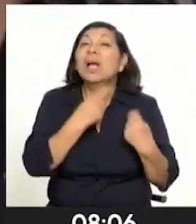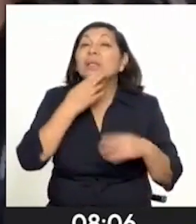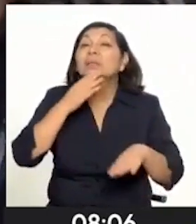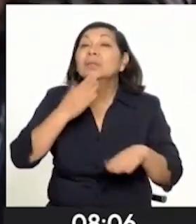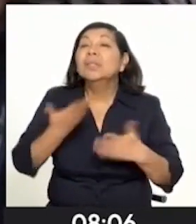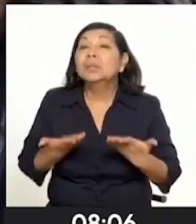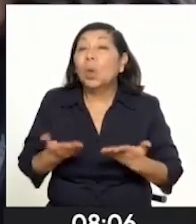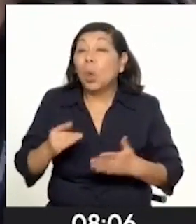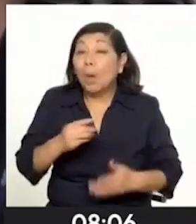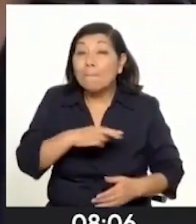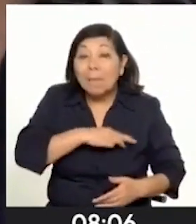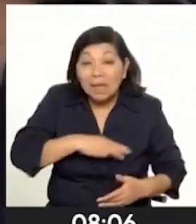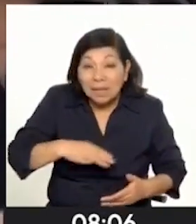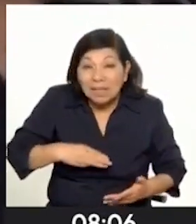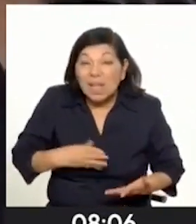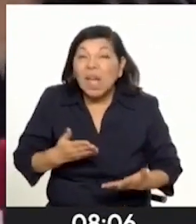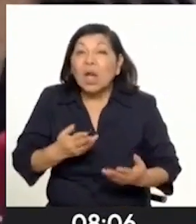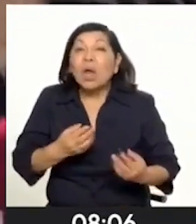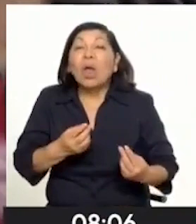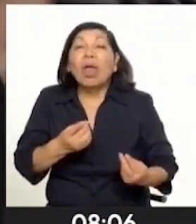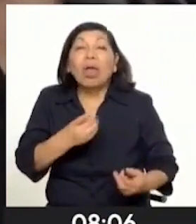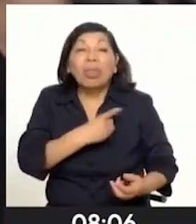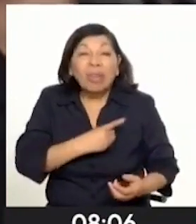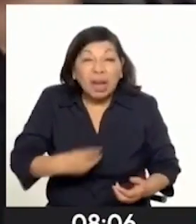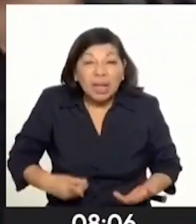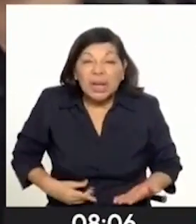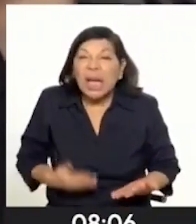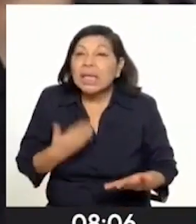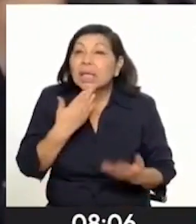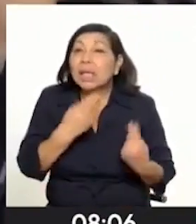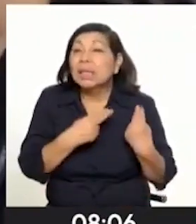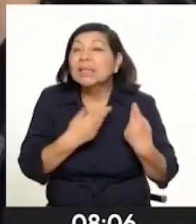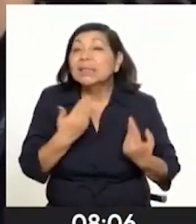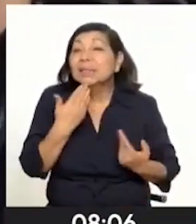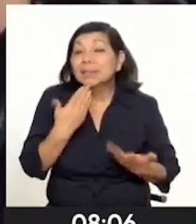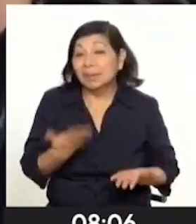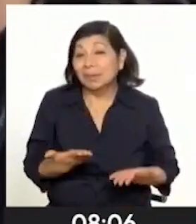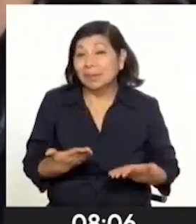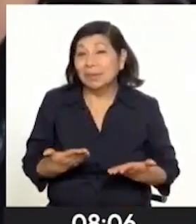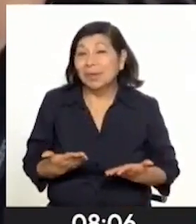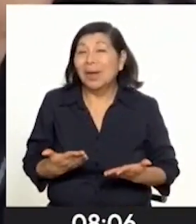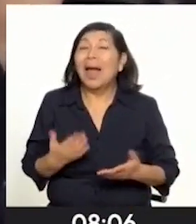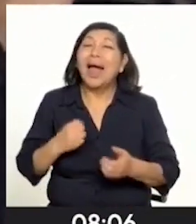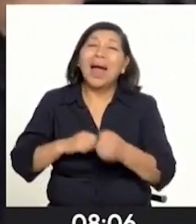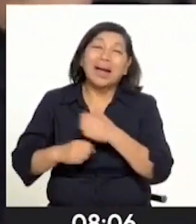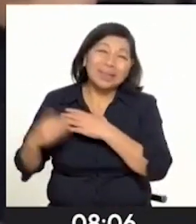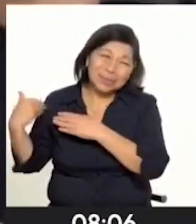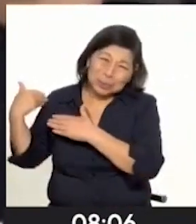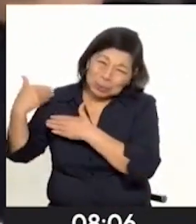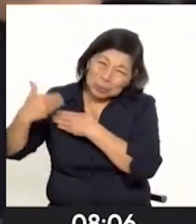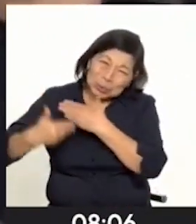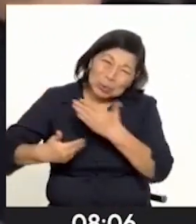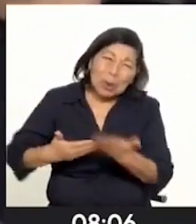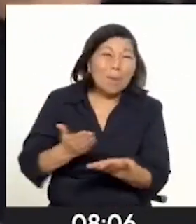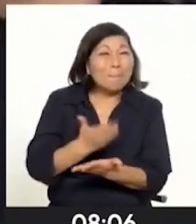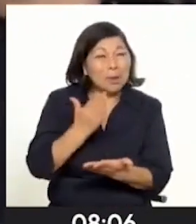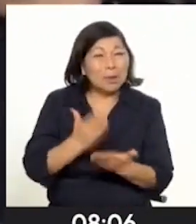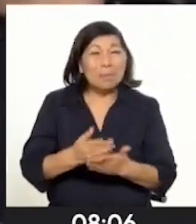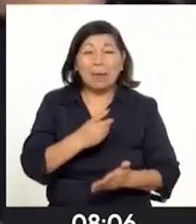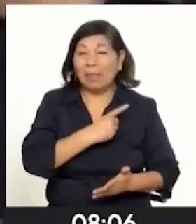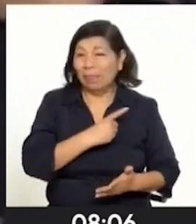responsabilidad? ¿Del UGEL, el ministerio, el sector, de la dirección? Bueno, yo creo que esto es un problema que se arrastra de muchos años, ¿no? El